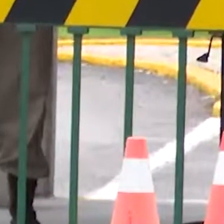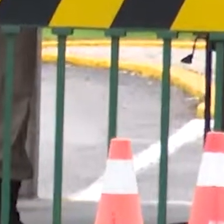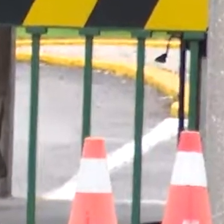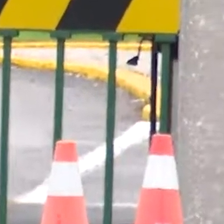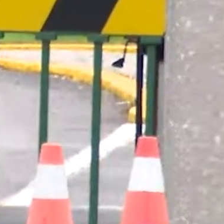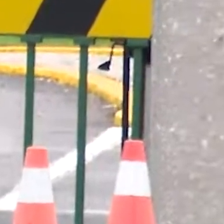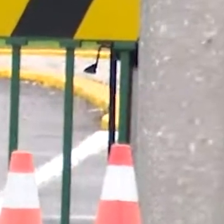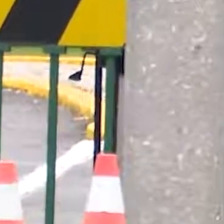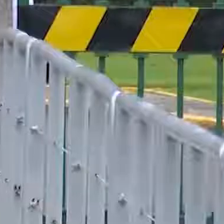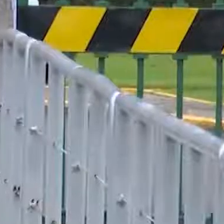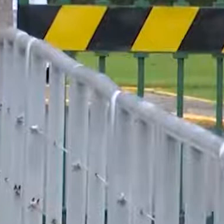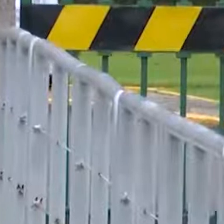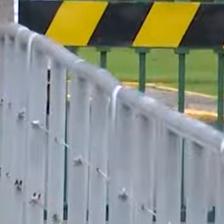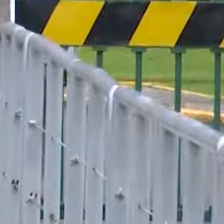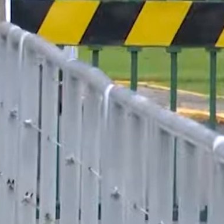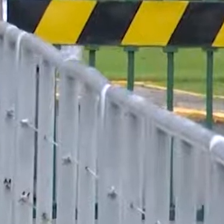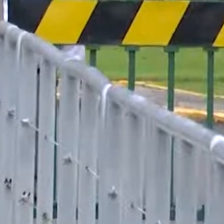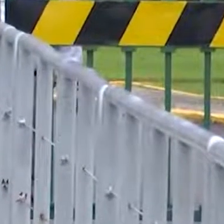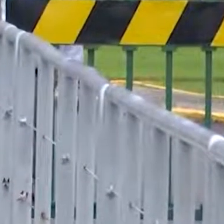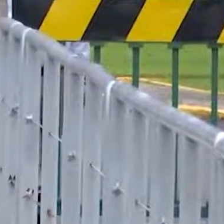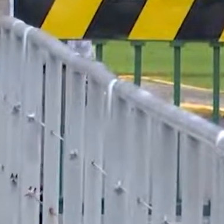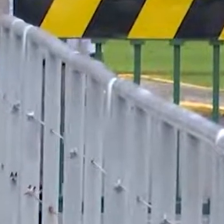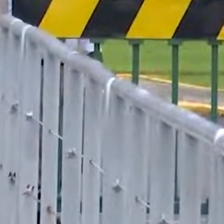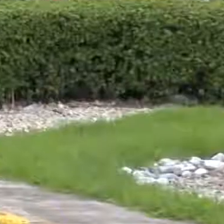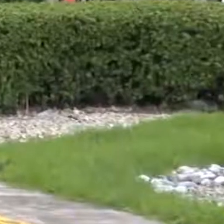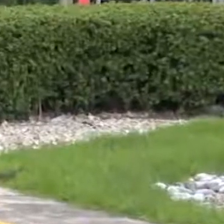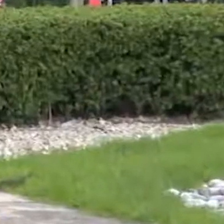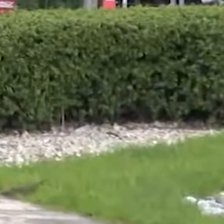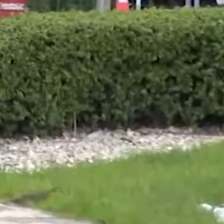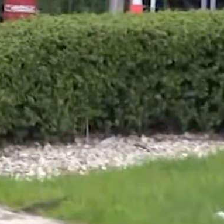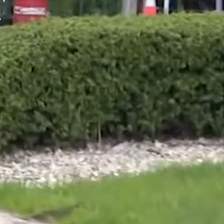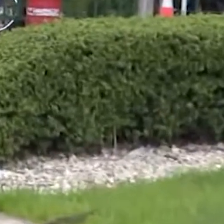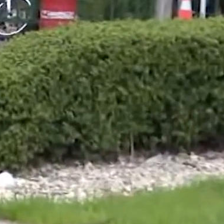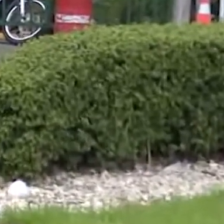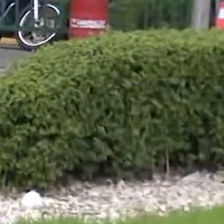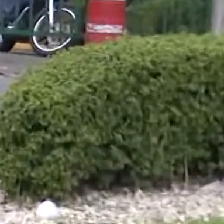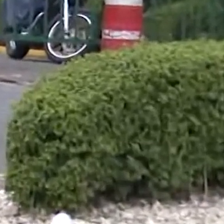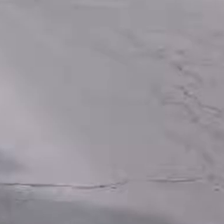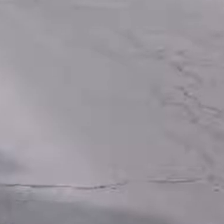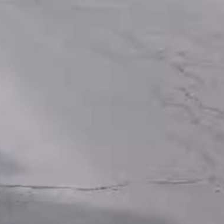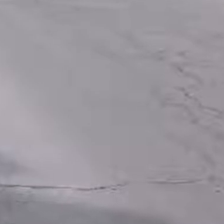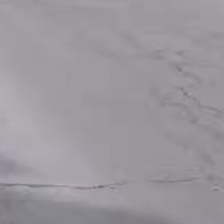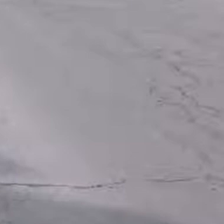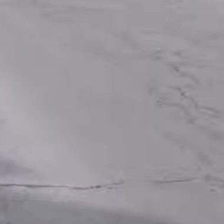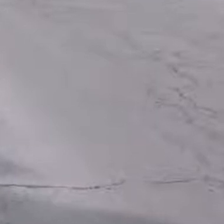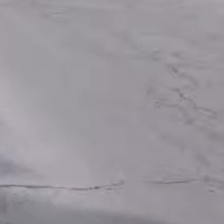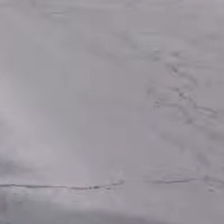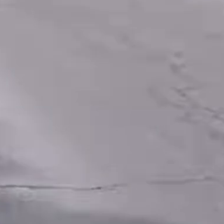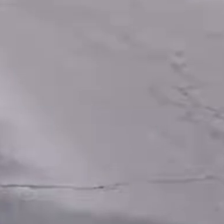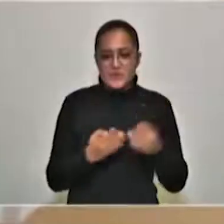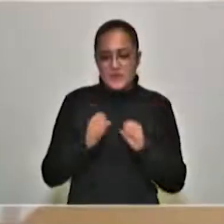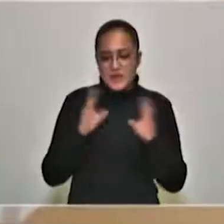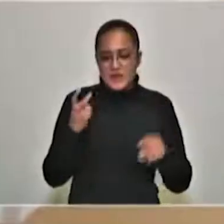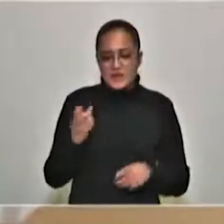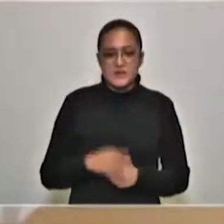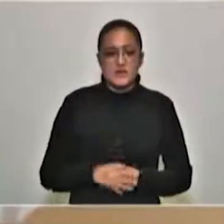rescatar el dinero que pertenece a la fundación mary street jenkins que salió del país hacia panamá y barbados indicó el gobernador miguel barbosa huerta